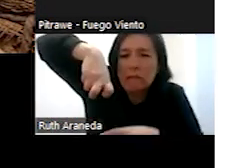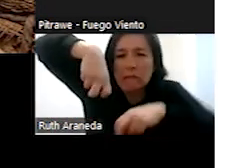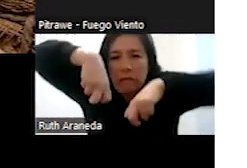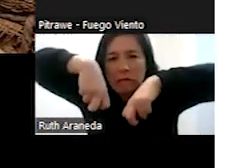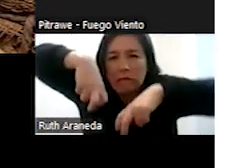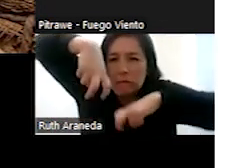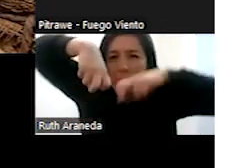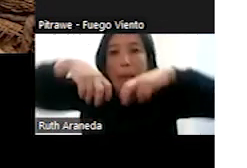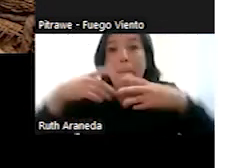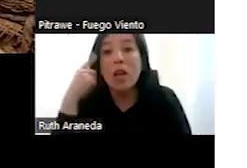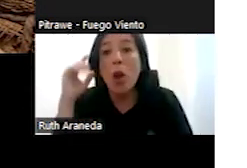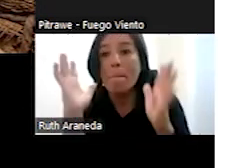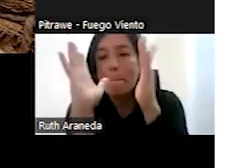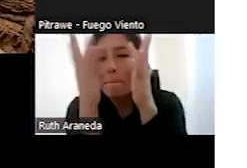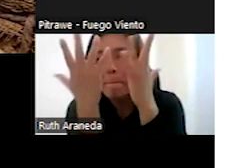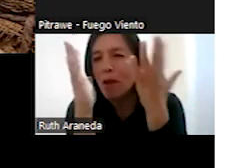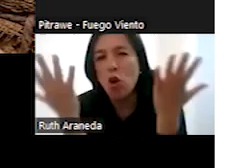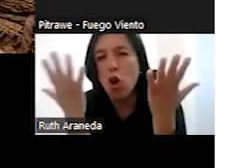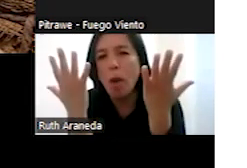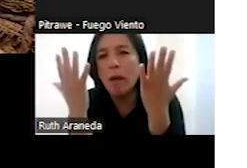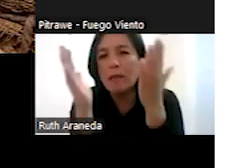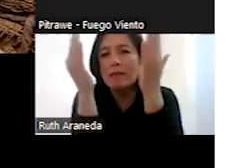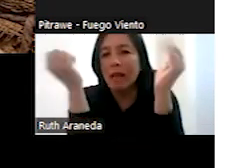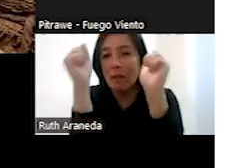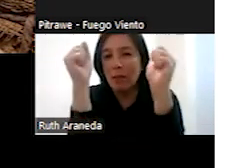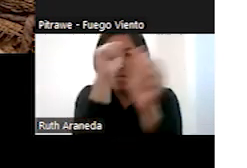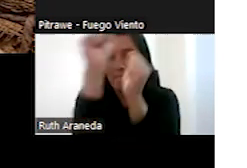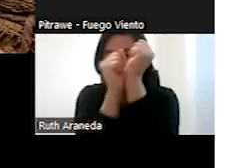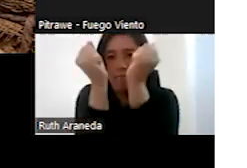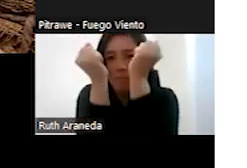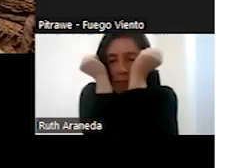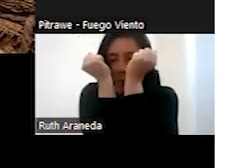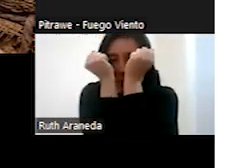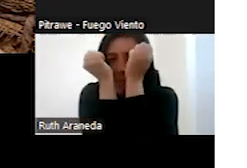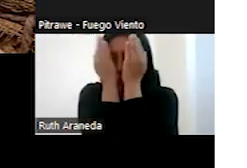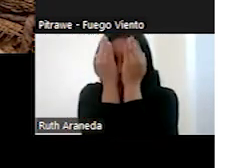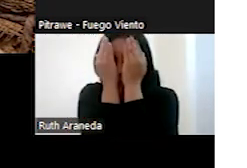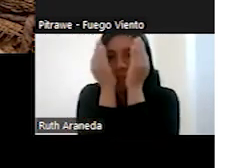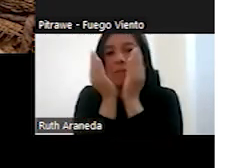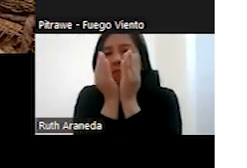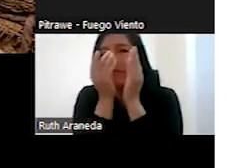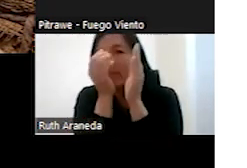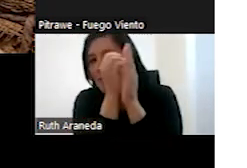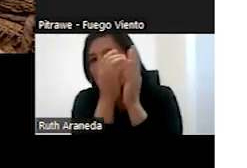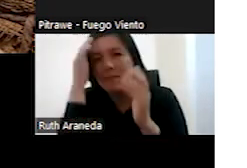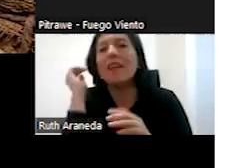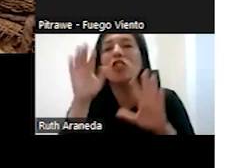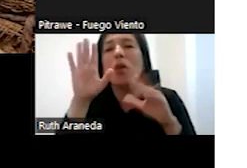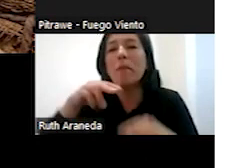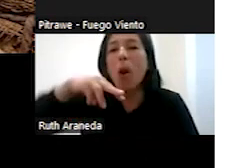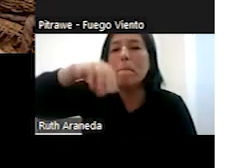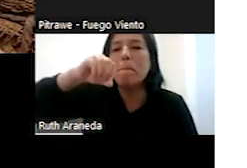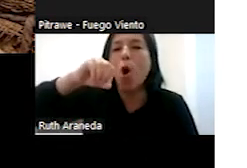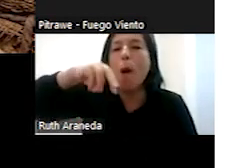pero las manos pegadas a la cara. Y eso, de nuevo, nos hace referirnos a las momias